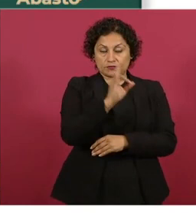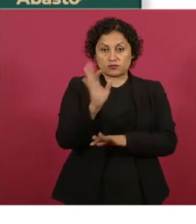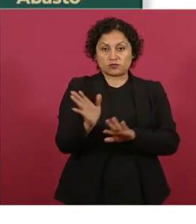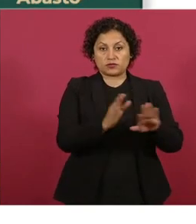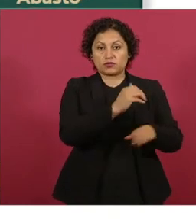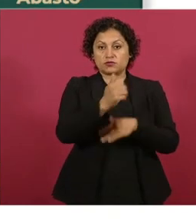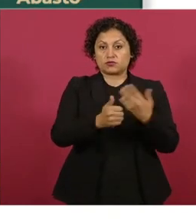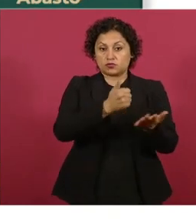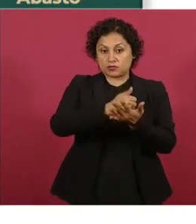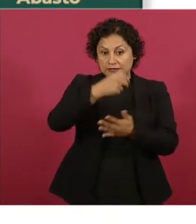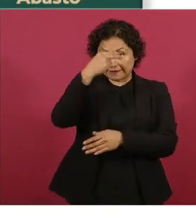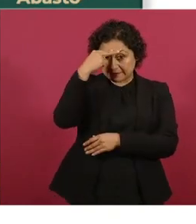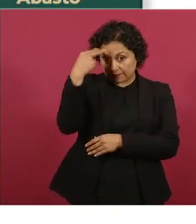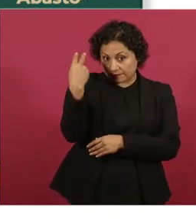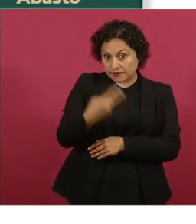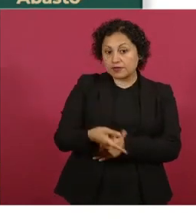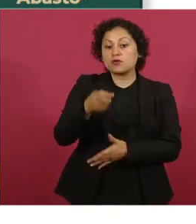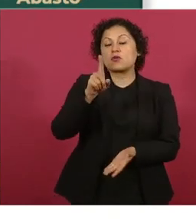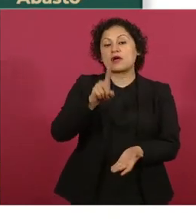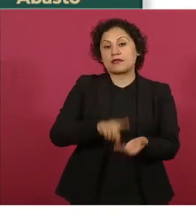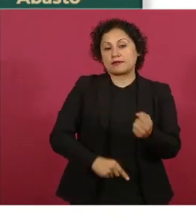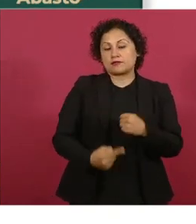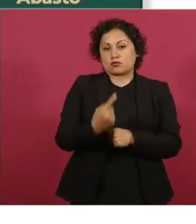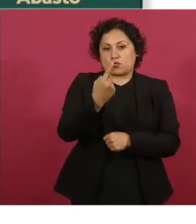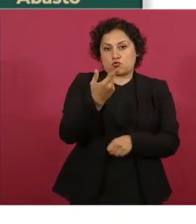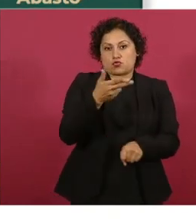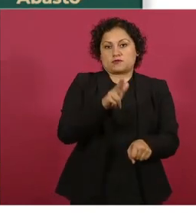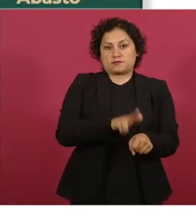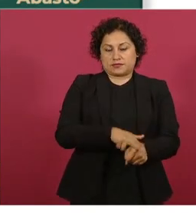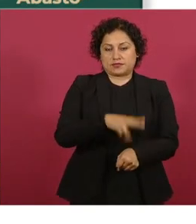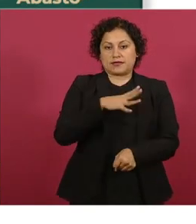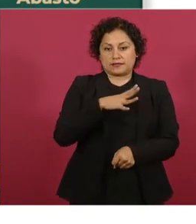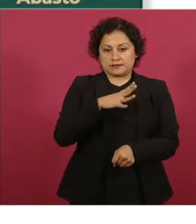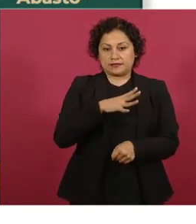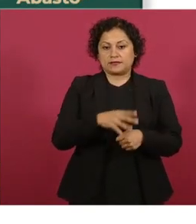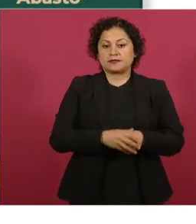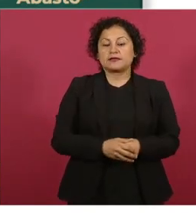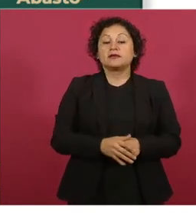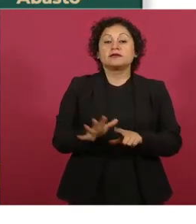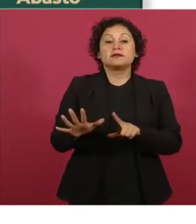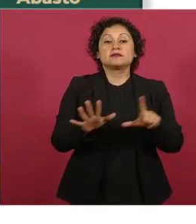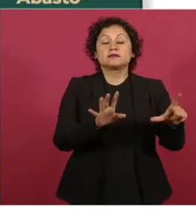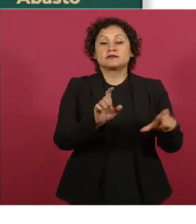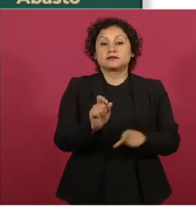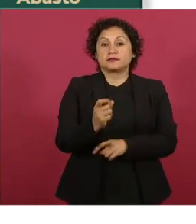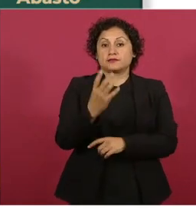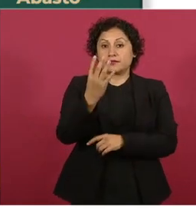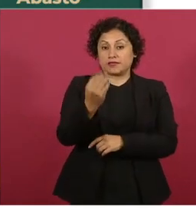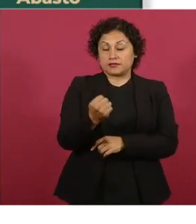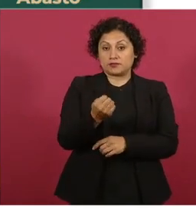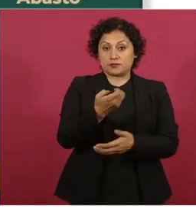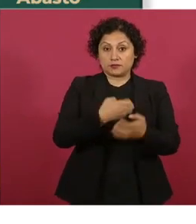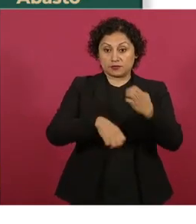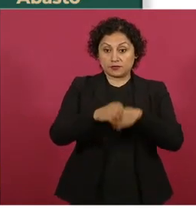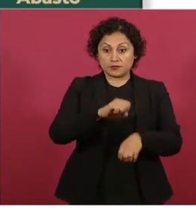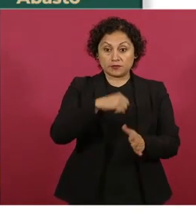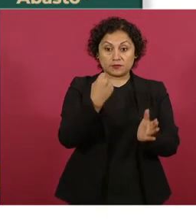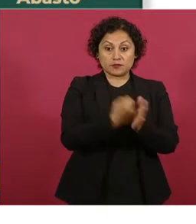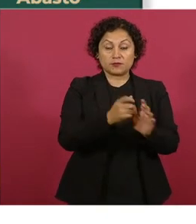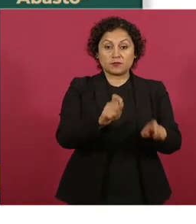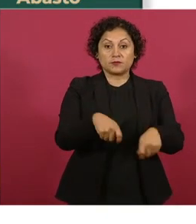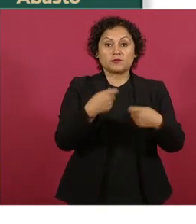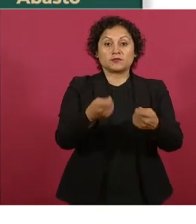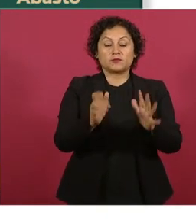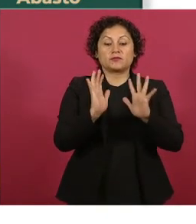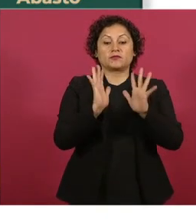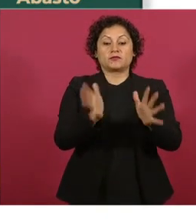SAI opera en un hospital de los 34 que tiene la ciudad. Se tienen 729 claves autorizadas y se han adquirido